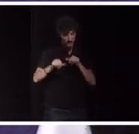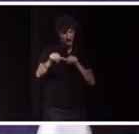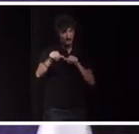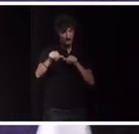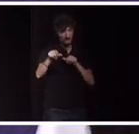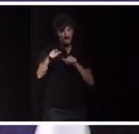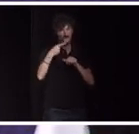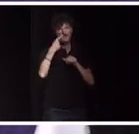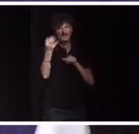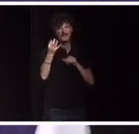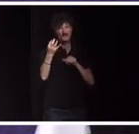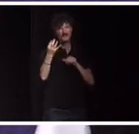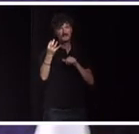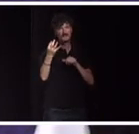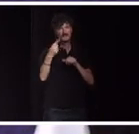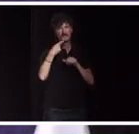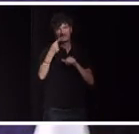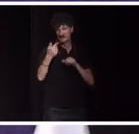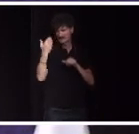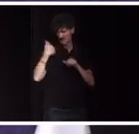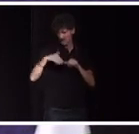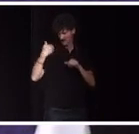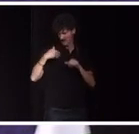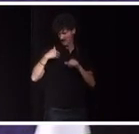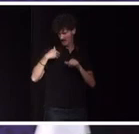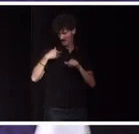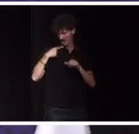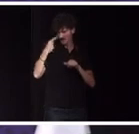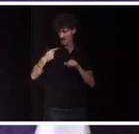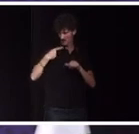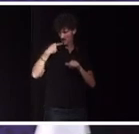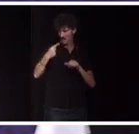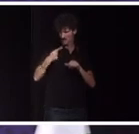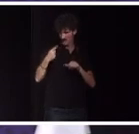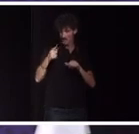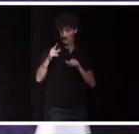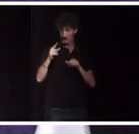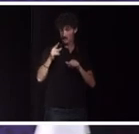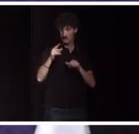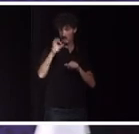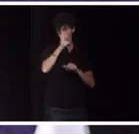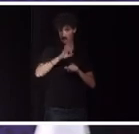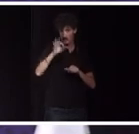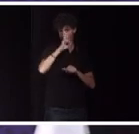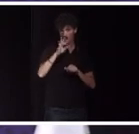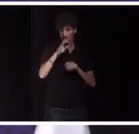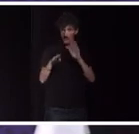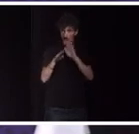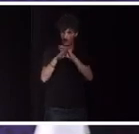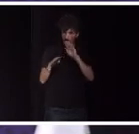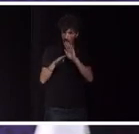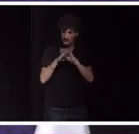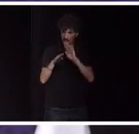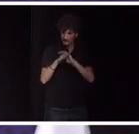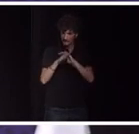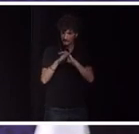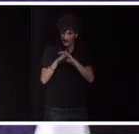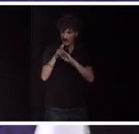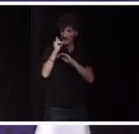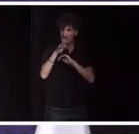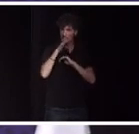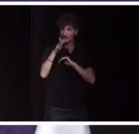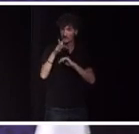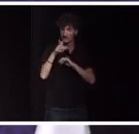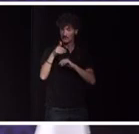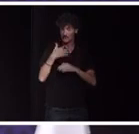básicamente para decir lo que ya hemos dicho alguna vez. Podemos existe por la voluntad de sus militantes y nada